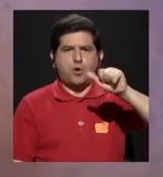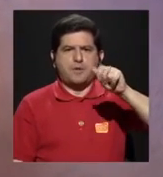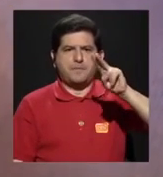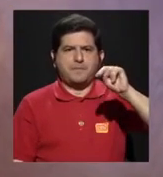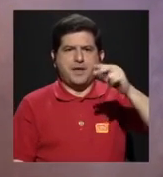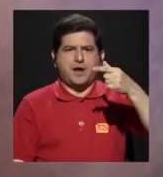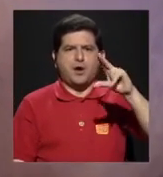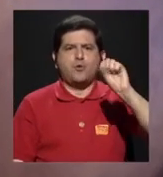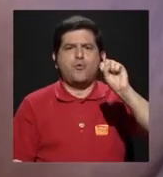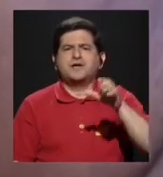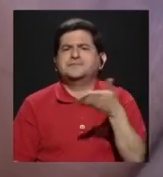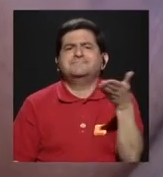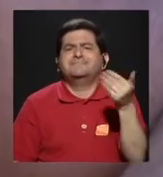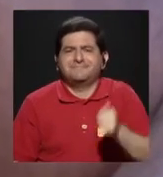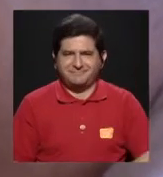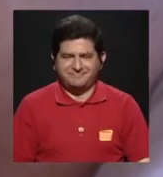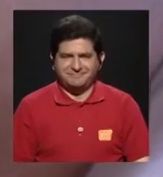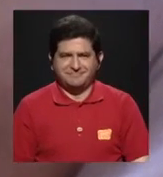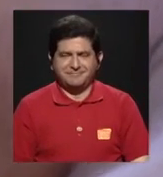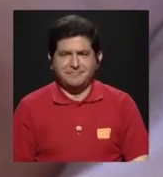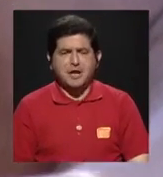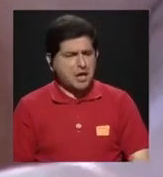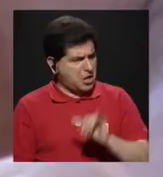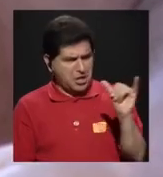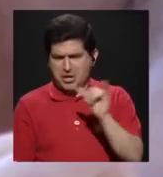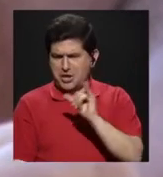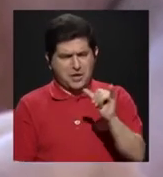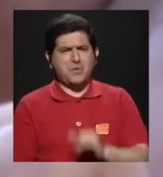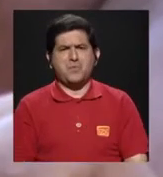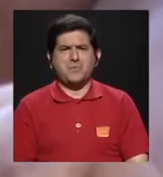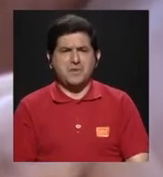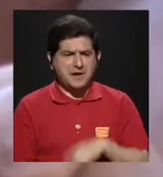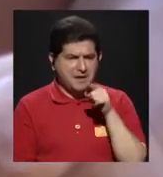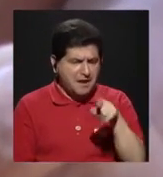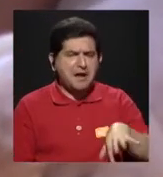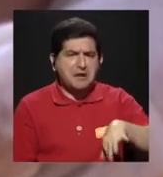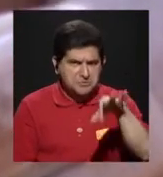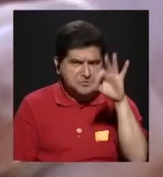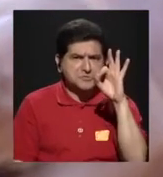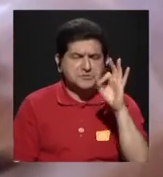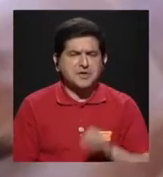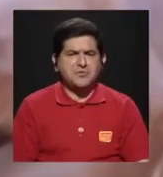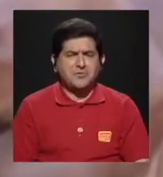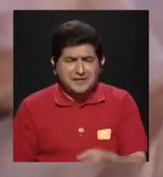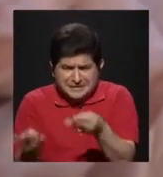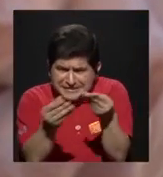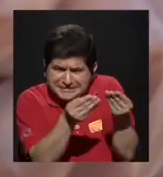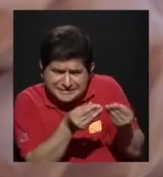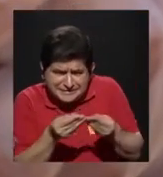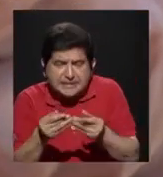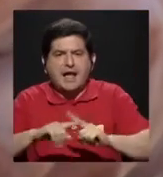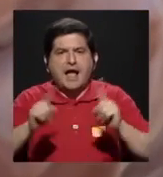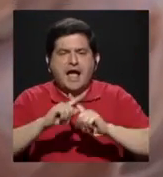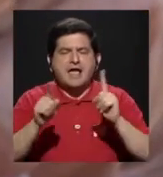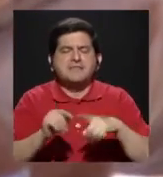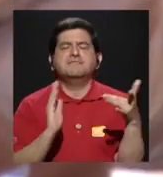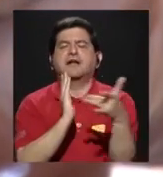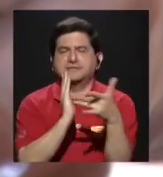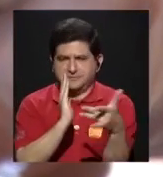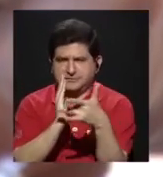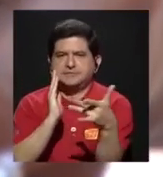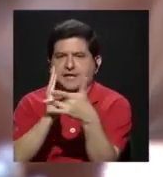Sí. No, las piangas también se encuentran en el barrial, ¿verdad? Hay diferentes